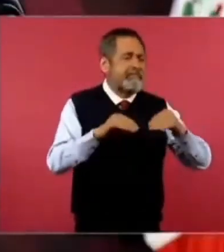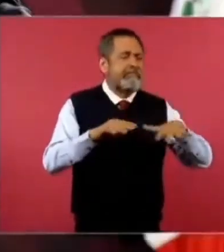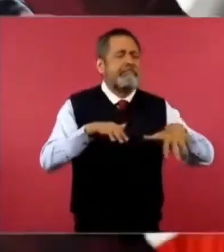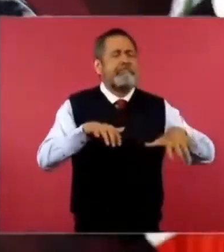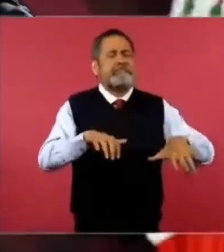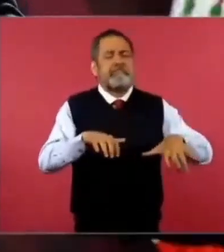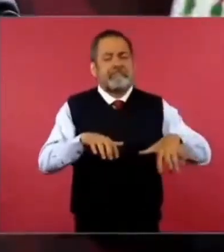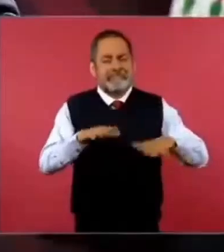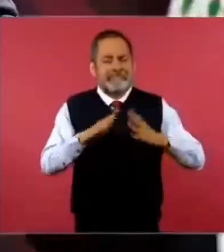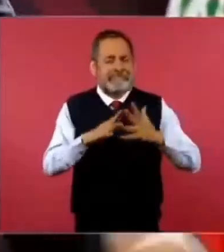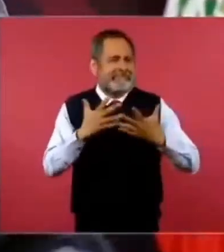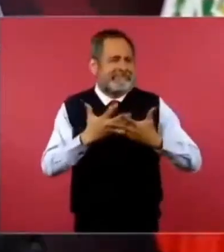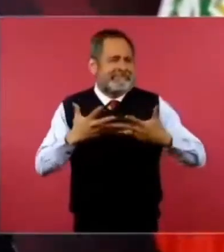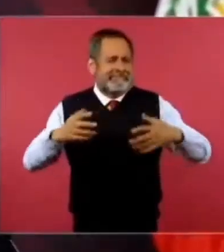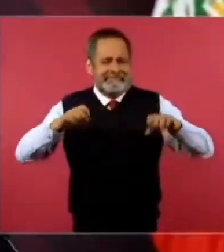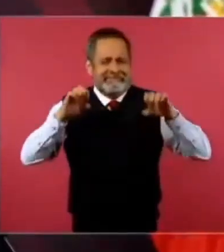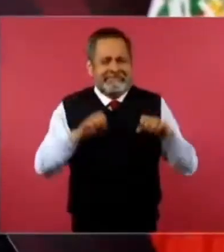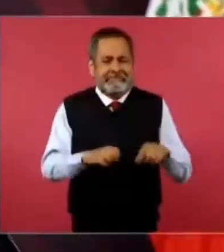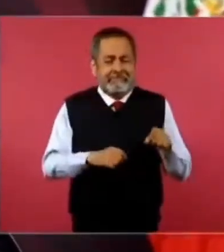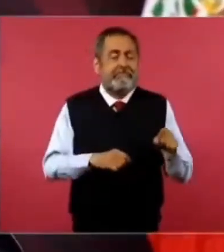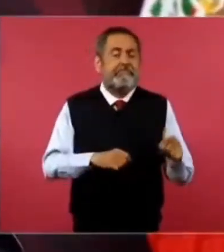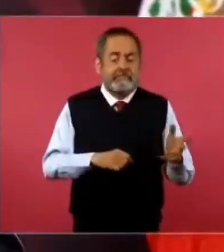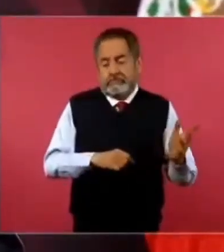una mansión.